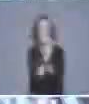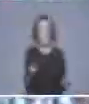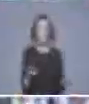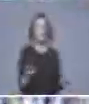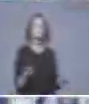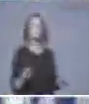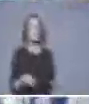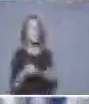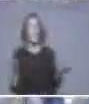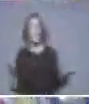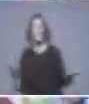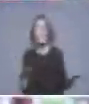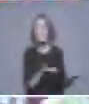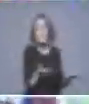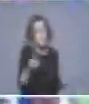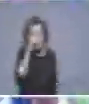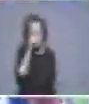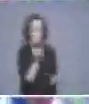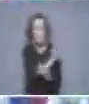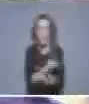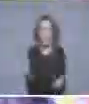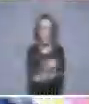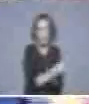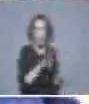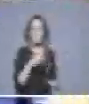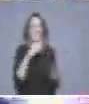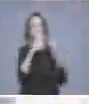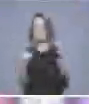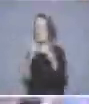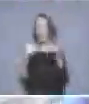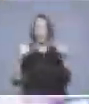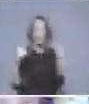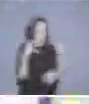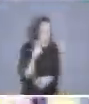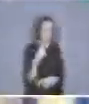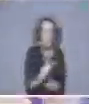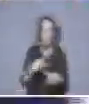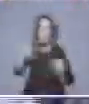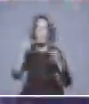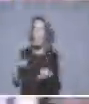Terminando ya el ciclo del horror. No mostró que